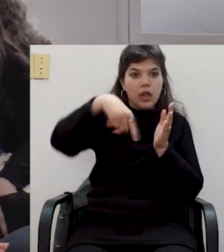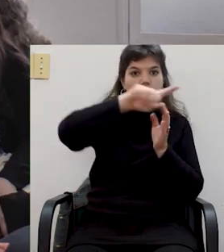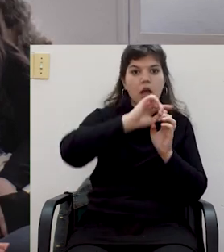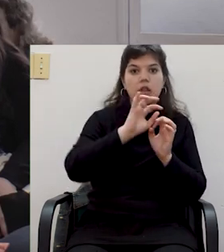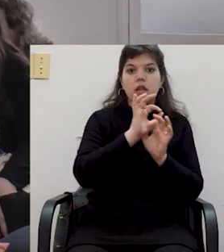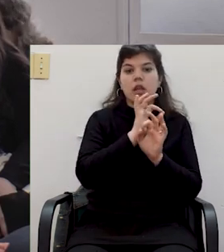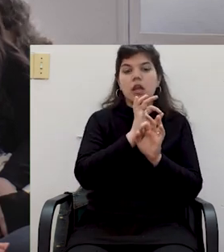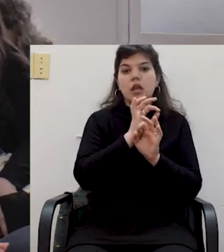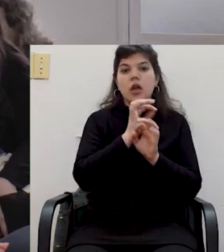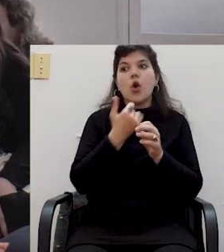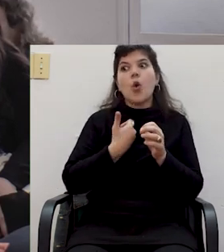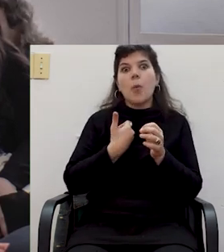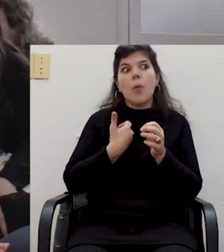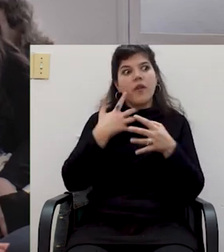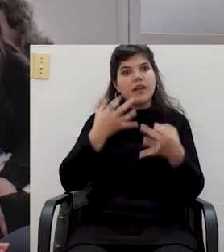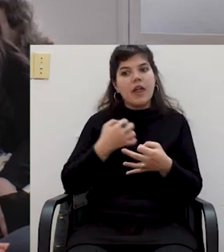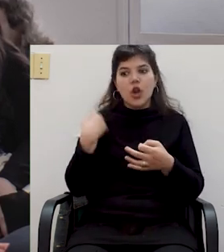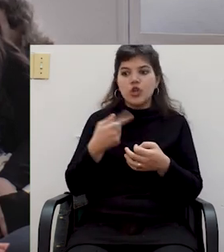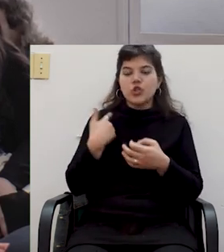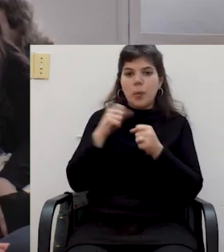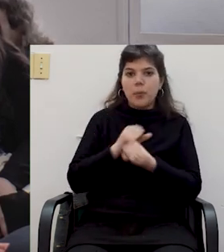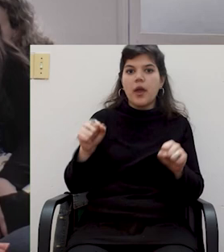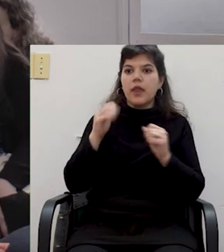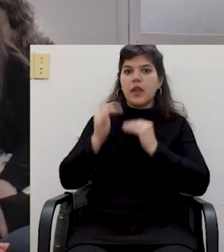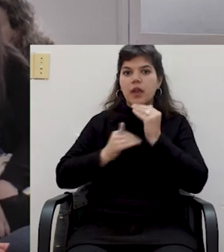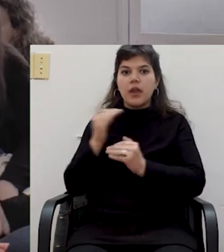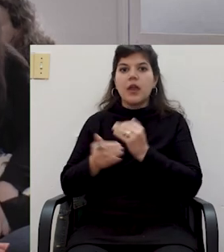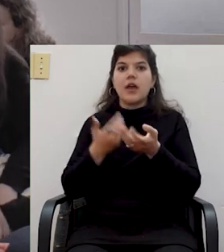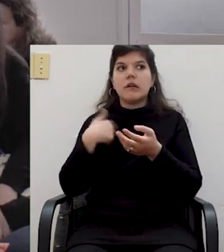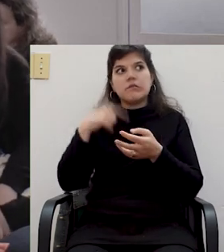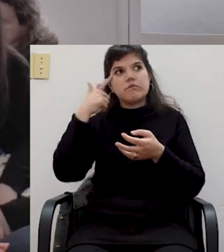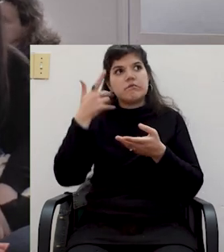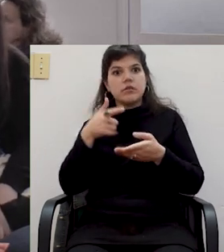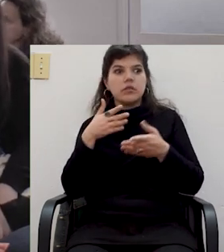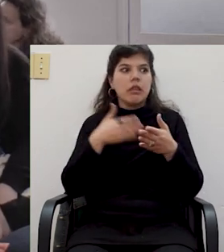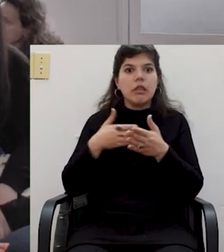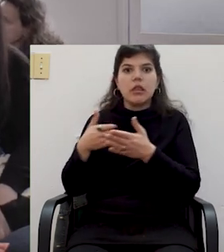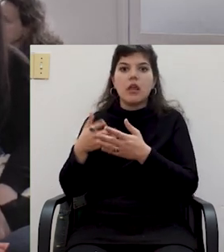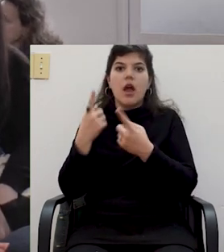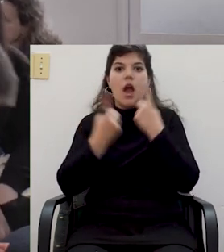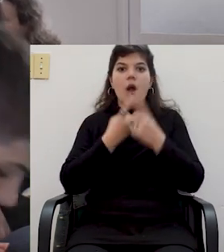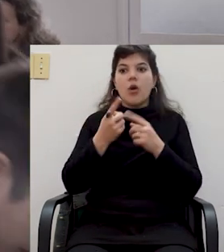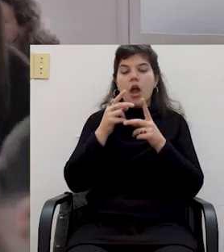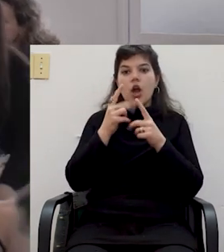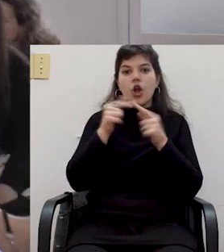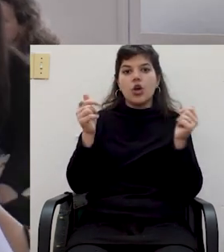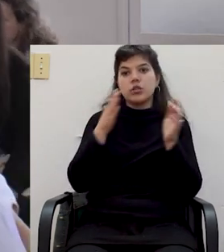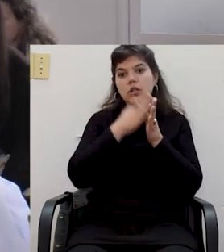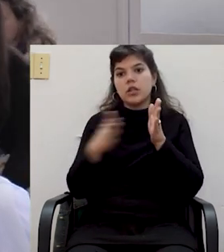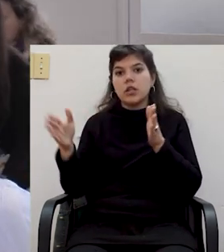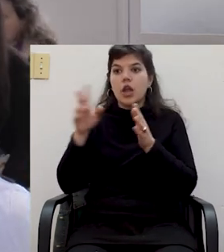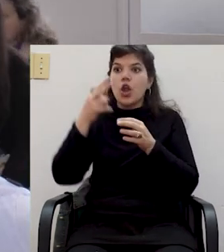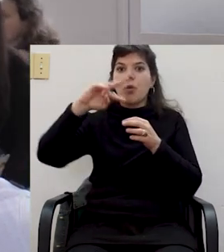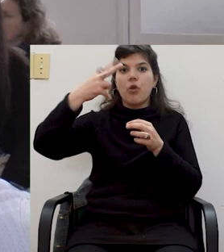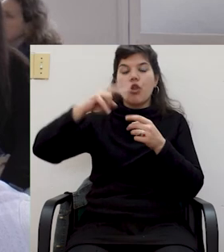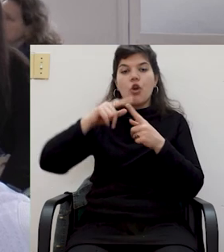ICER. ¿Cuánto pudimos hacer? Me parece que hay una cuestión ahí que tensiona la política institucional y la trayectoria, cómo podemos pensar en estos dos